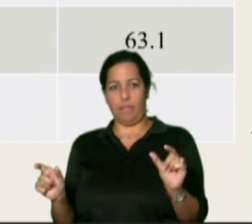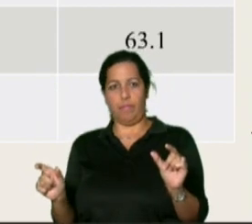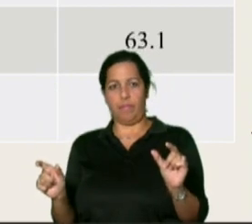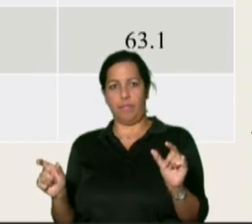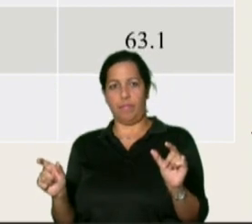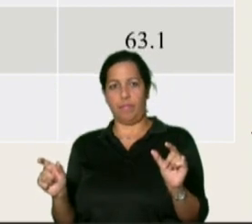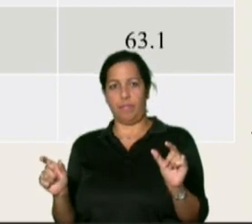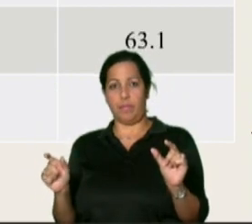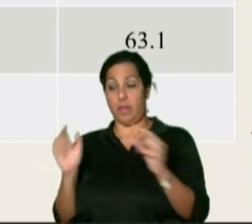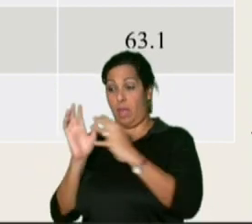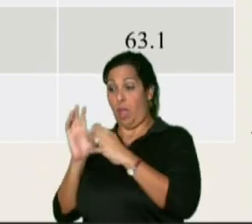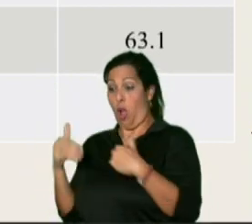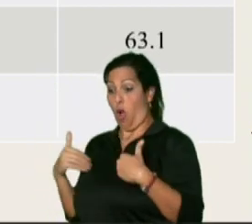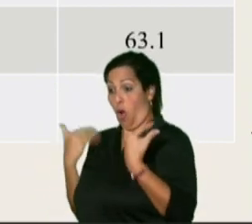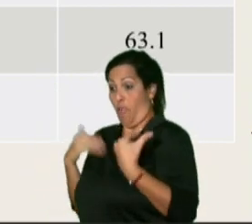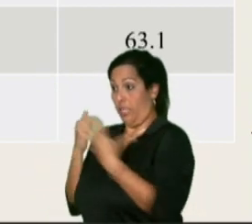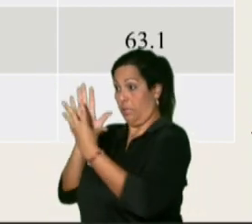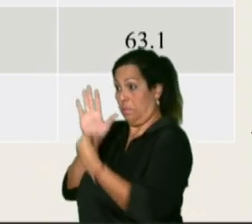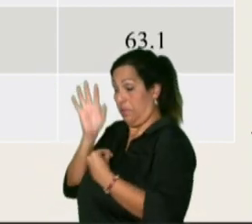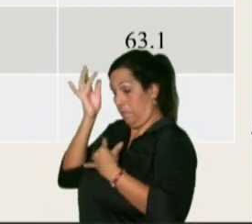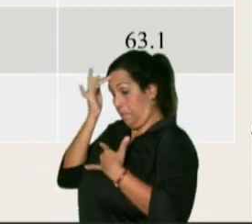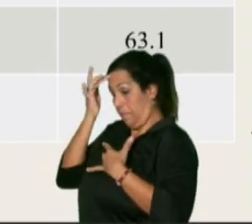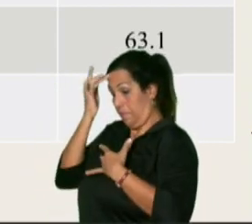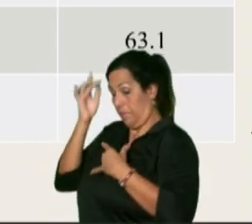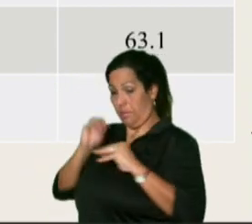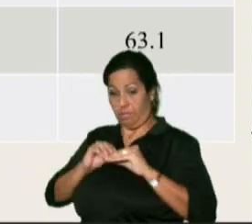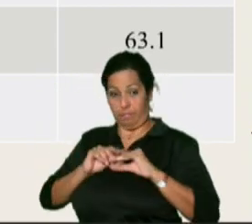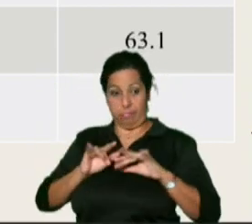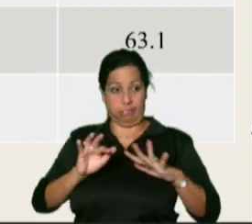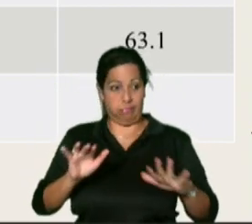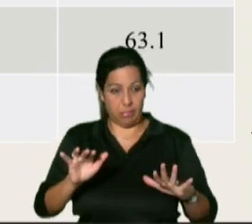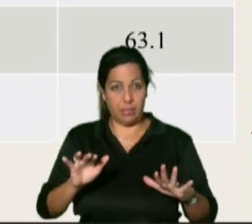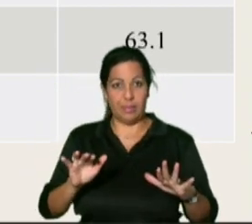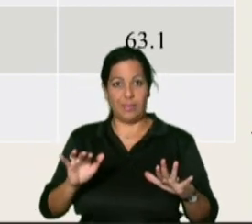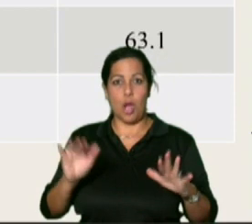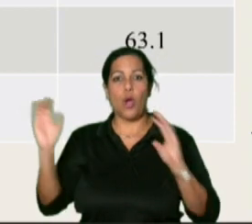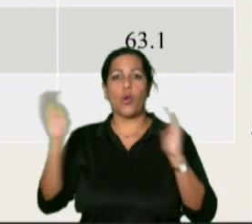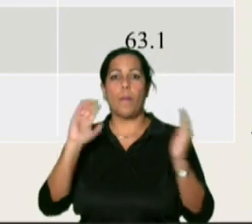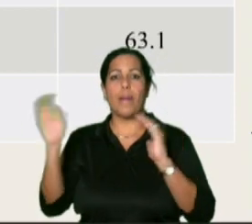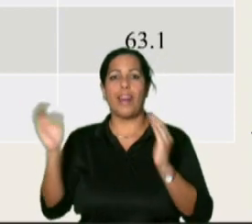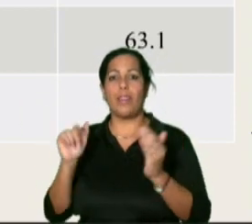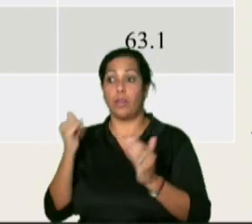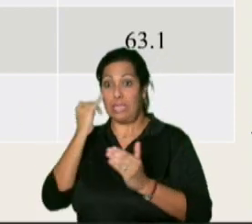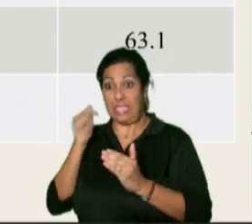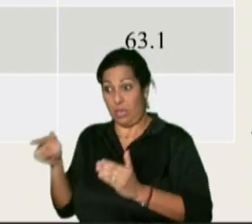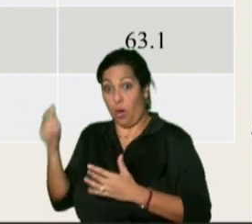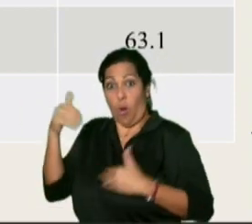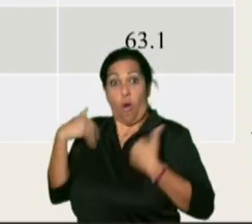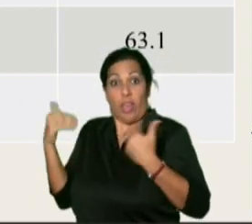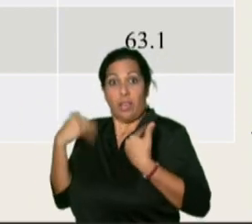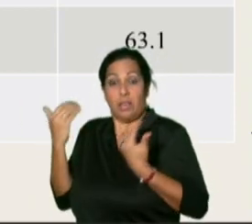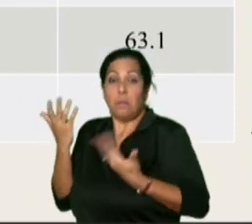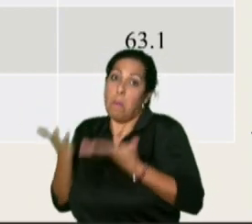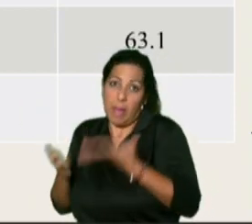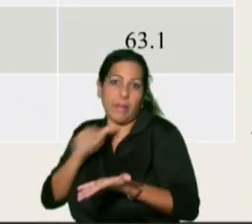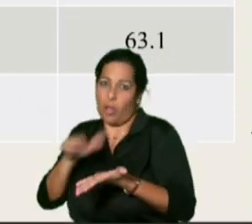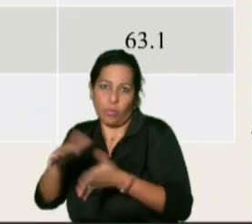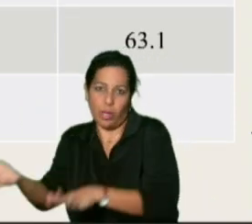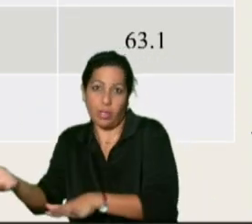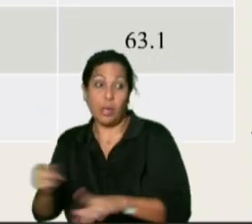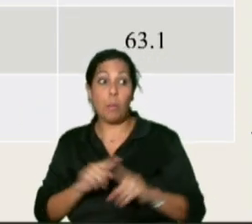la coinfección en adolescentes y jóvenes y población de adultos jóvenes versus las muertes. A su extrema